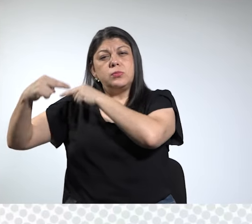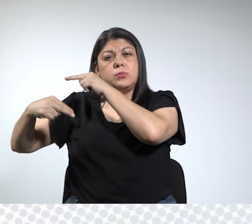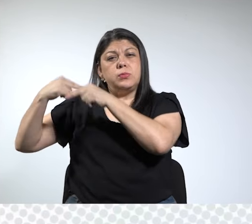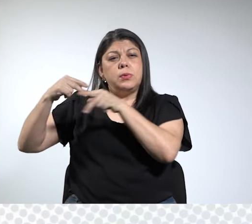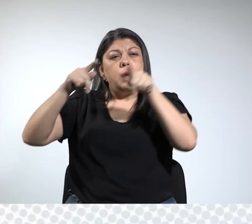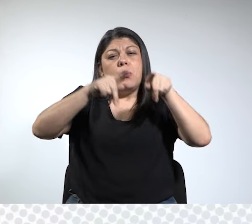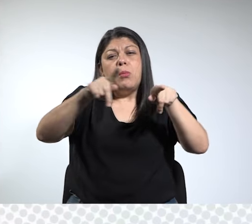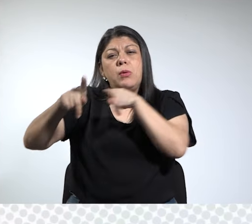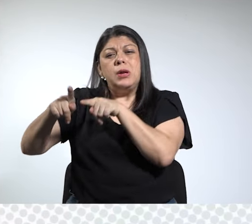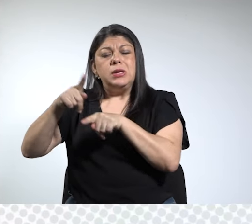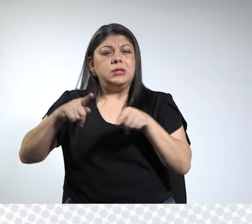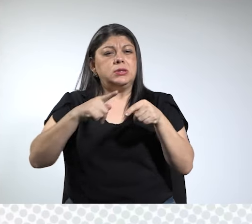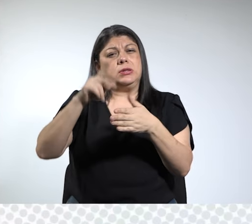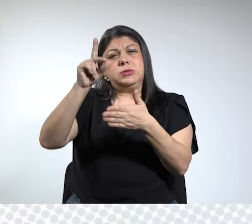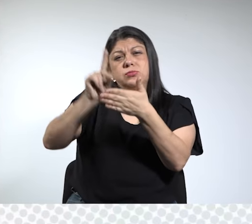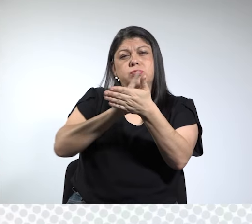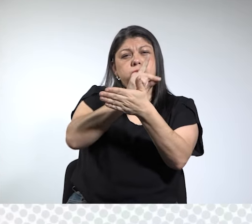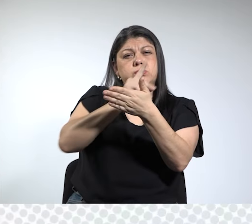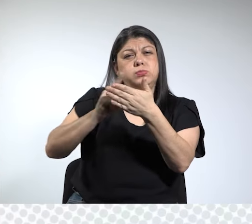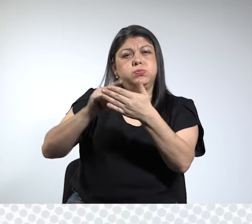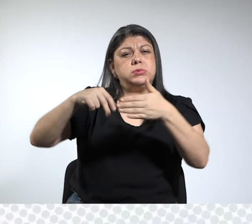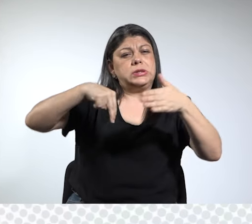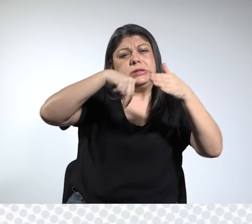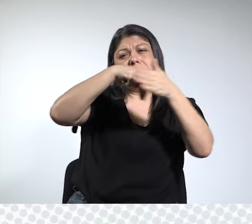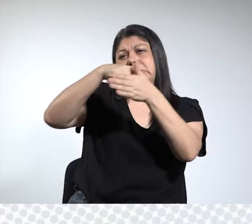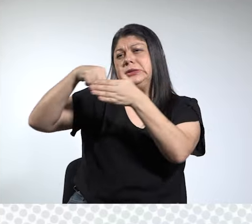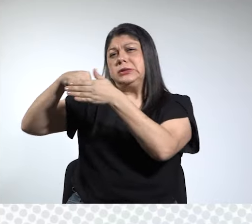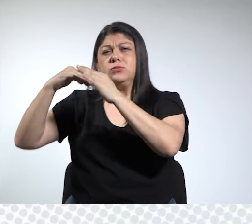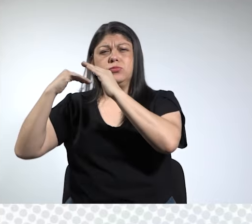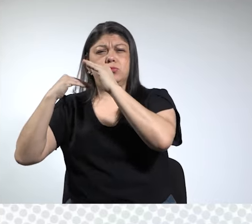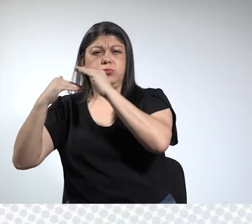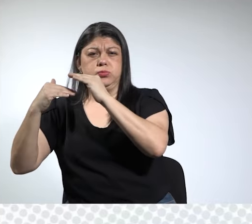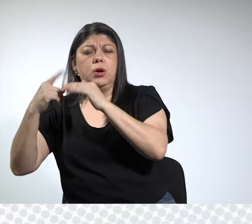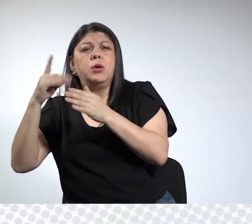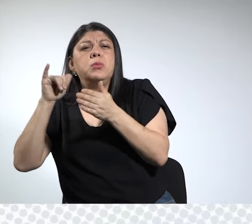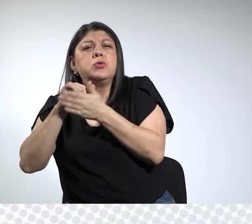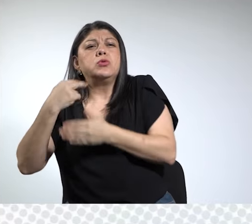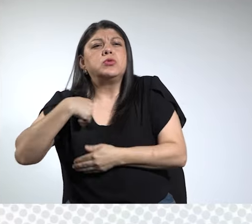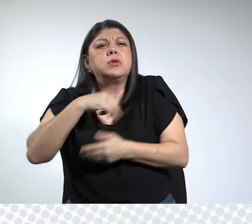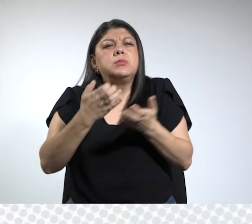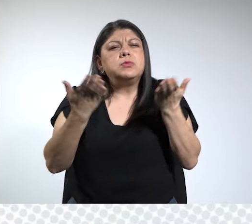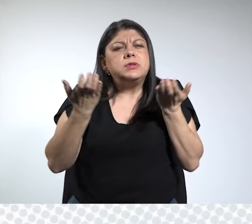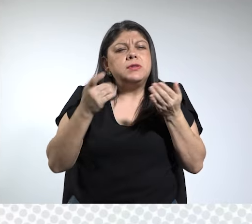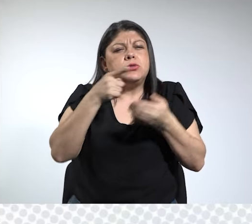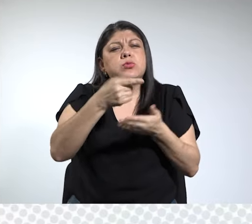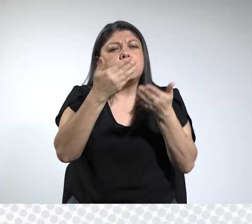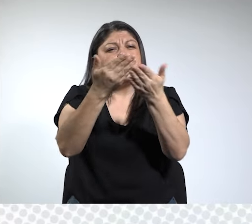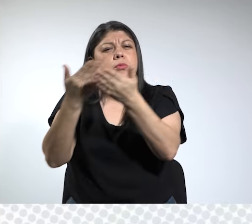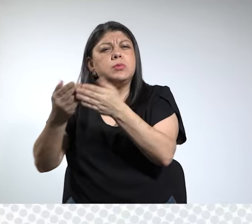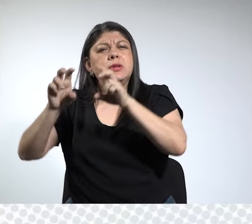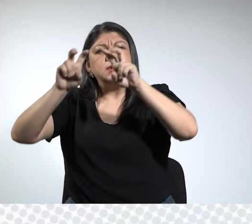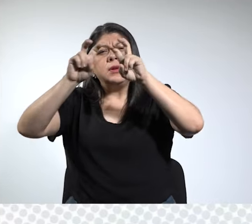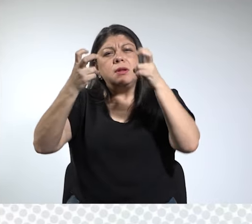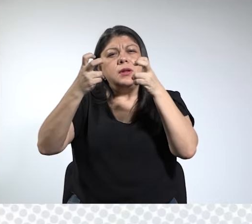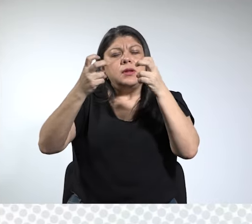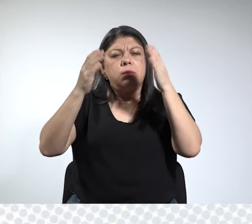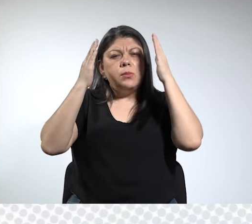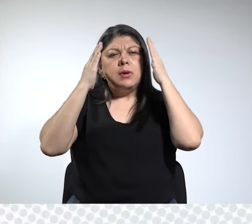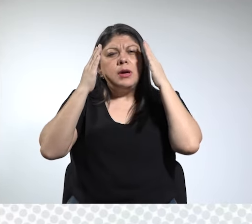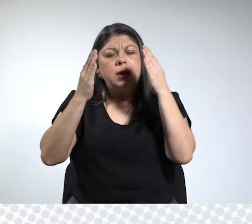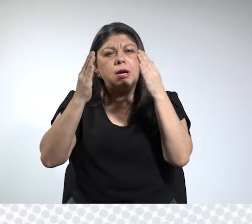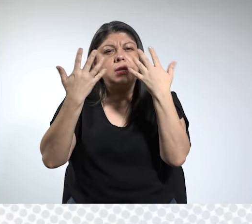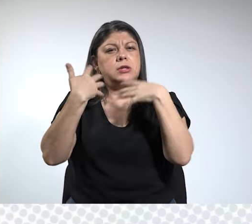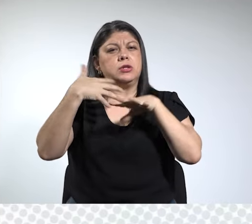históricamente población sujeta de múltiples discriminaciones y limitaciones. Por ello queremos conocer sus propuestas en materia de